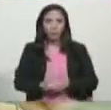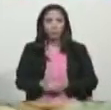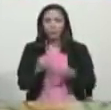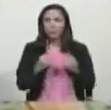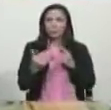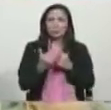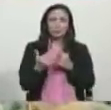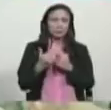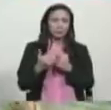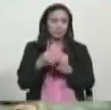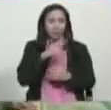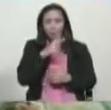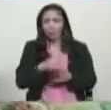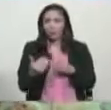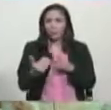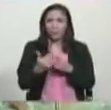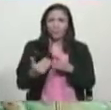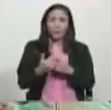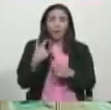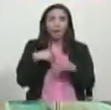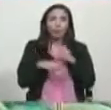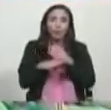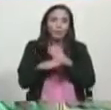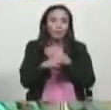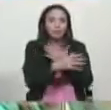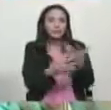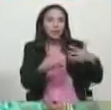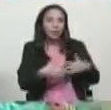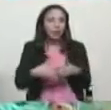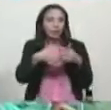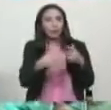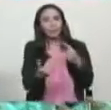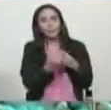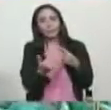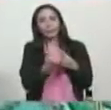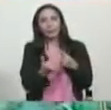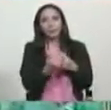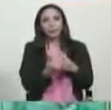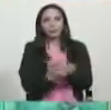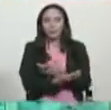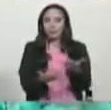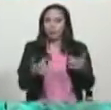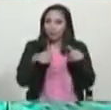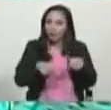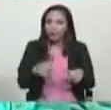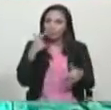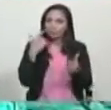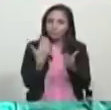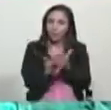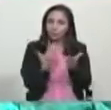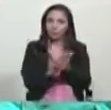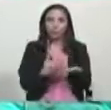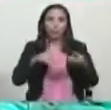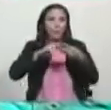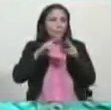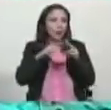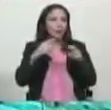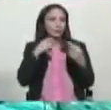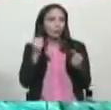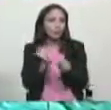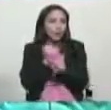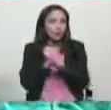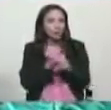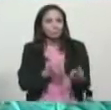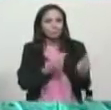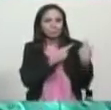agresión multiforme que lanza el Imperio Norteamericano, con trabajo, con producción, con paz. Por eso,